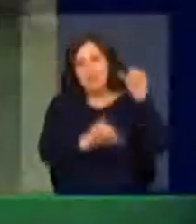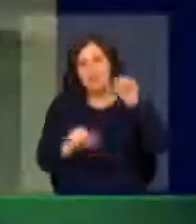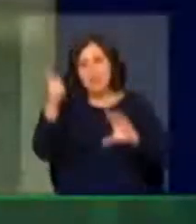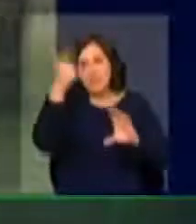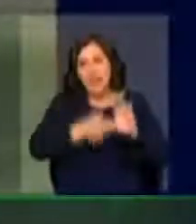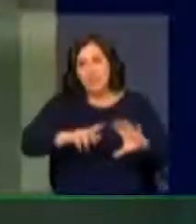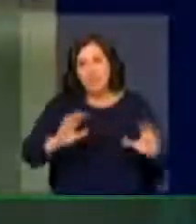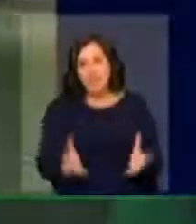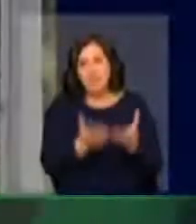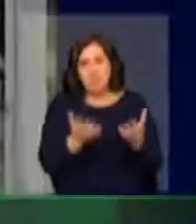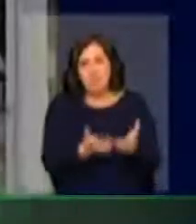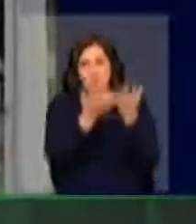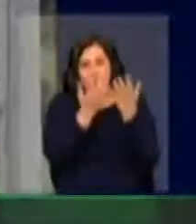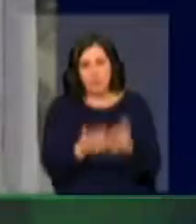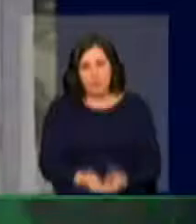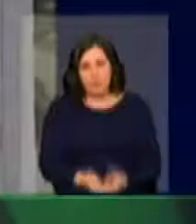prendieron fuego.